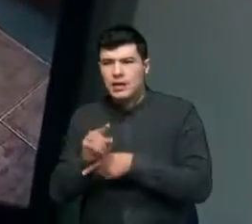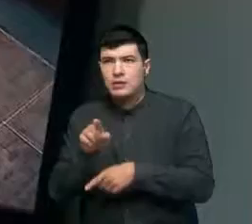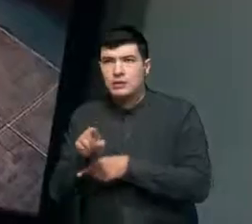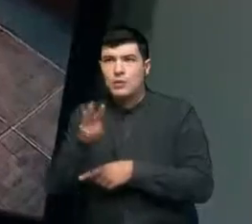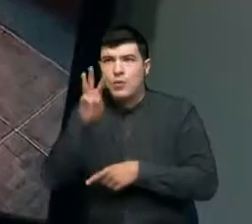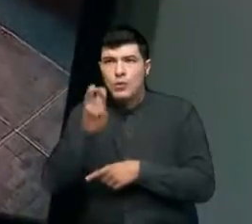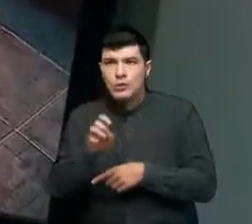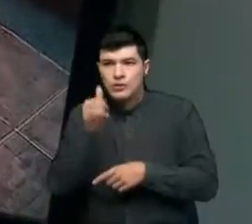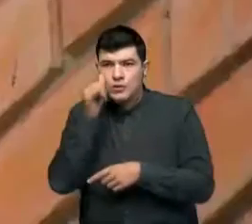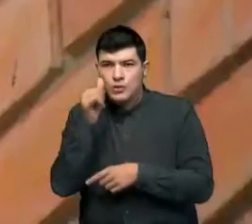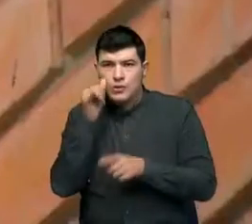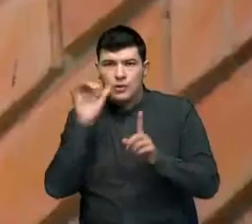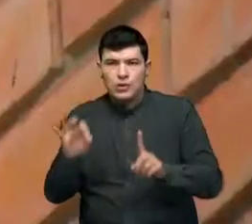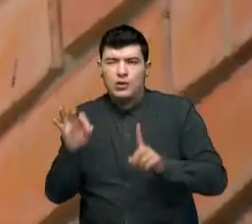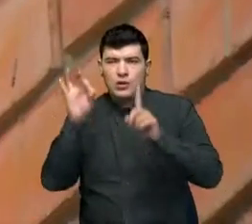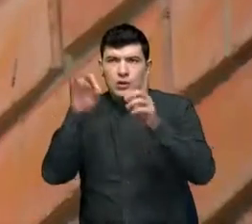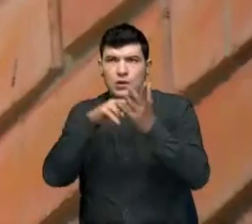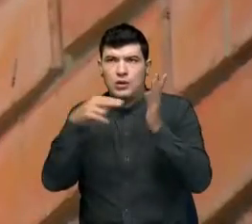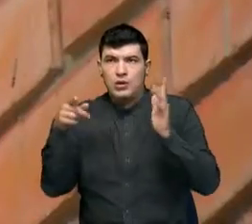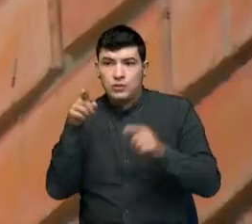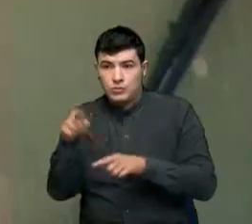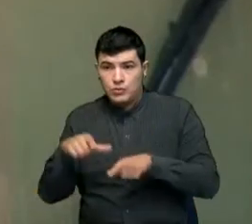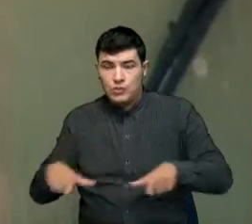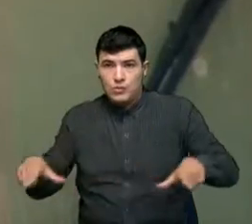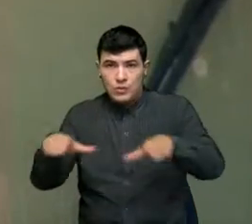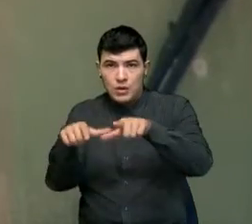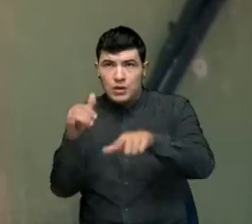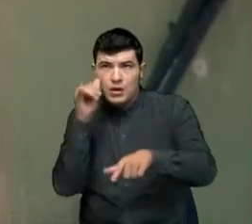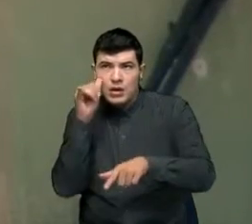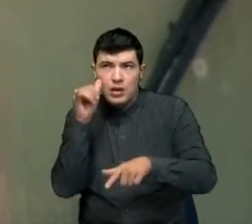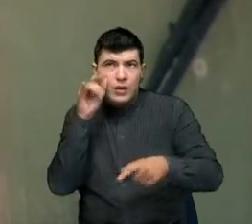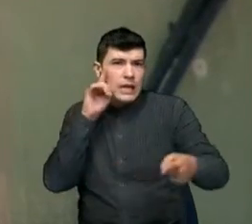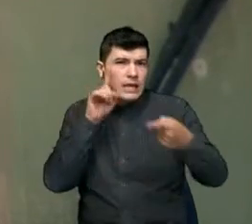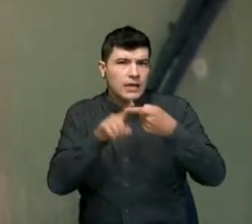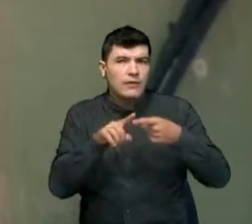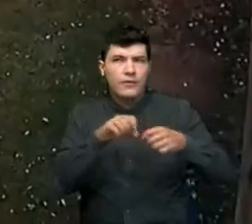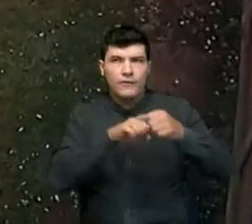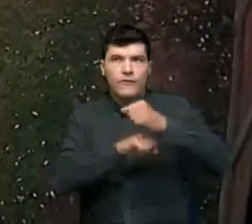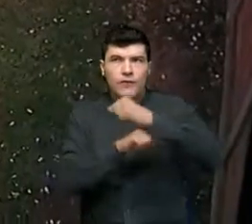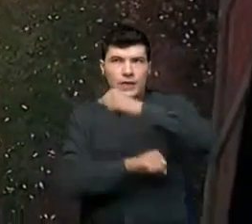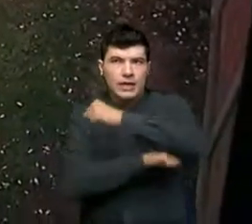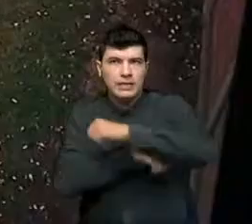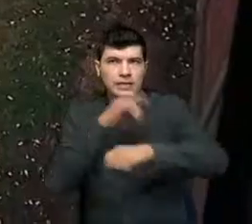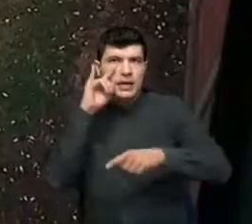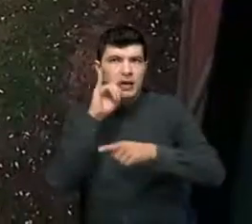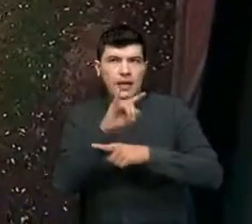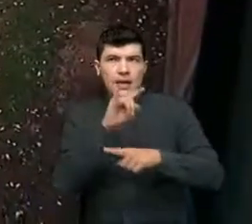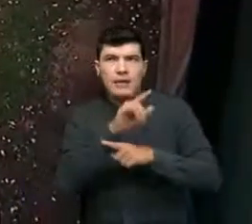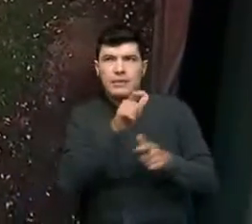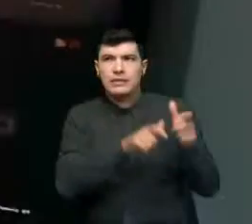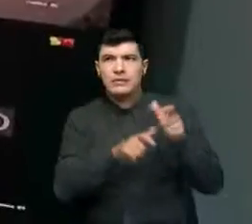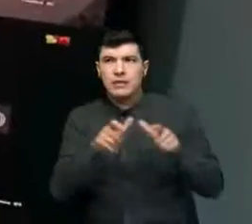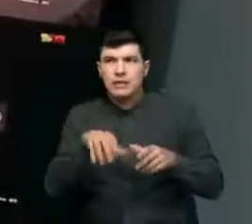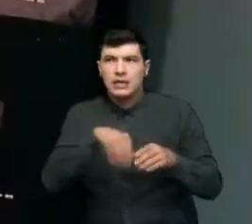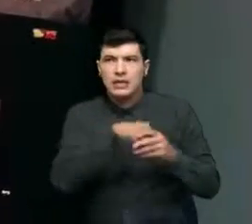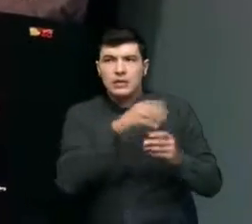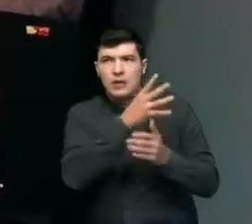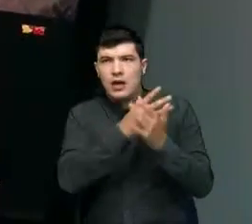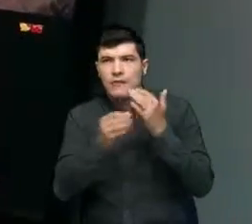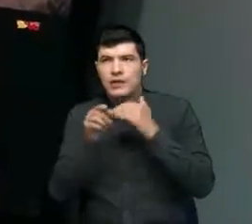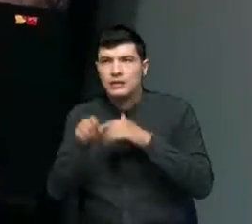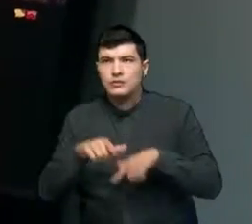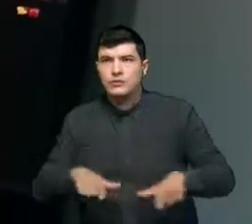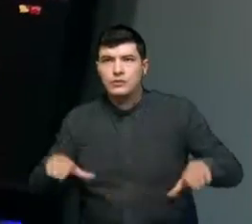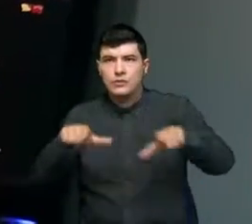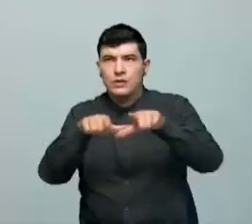por ocho cámaras de alta tecnología en el complejo acuático buscando fortalecer la seguridad de los usuarios dentro y fuera del recinto